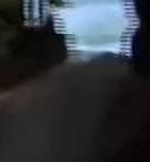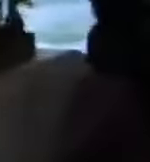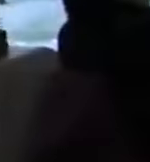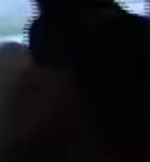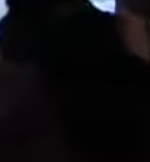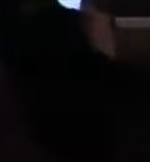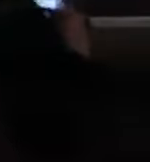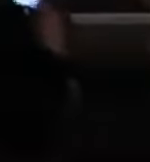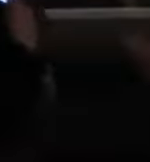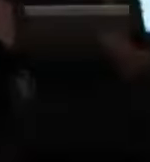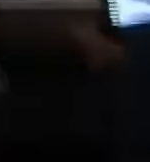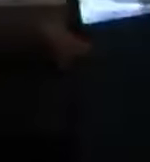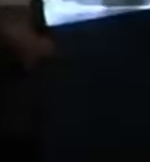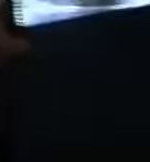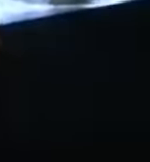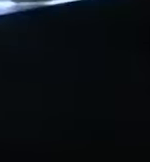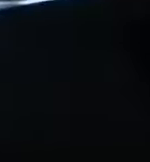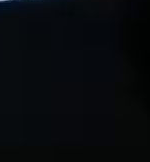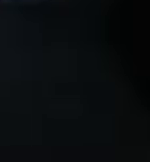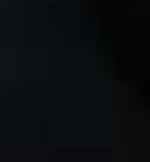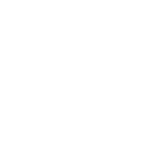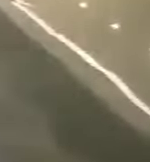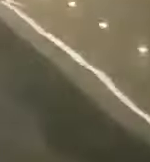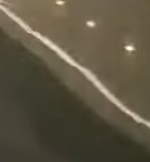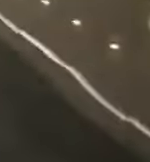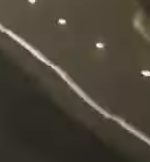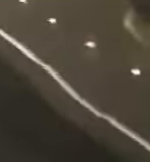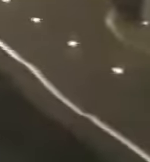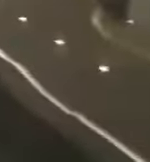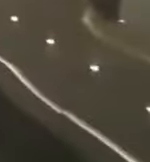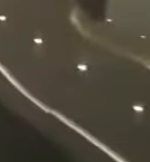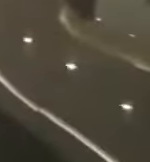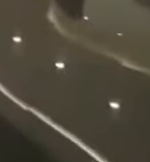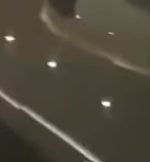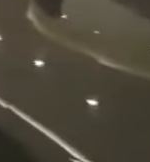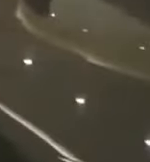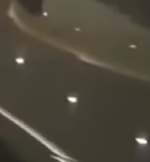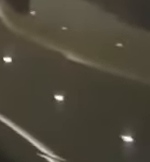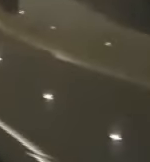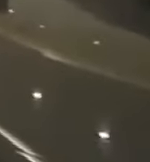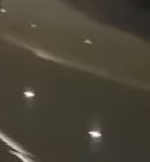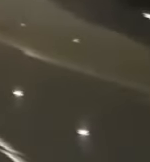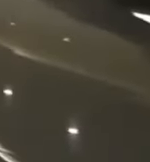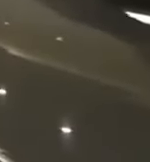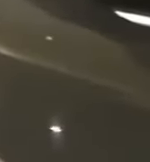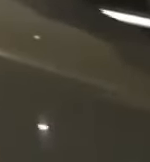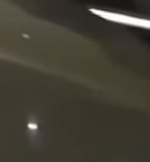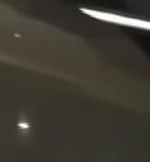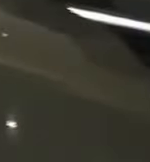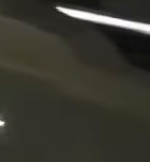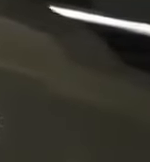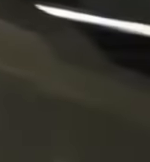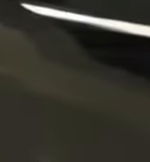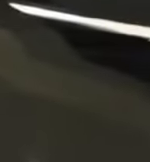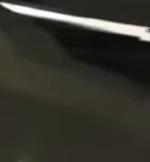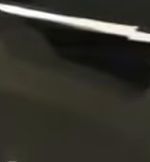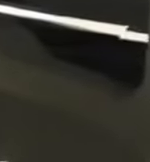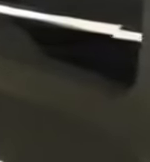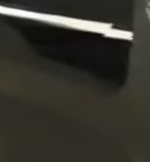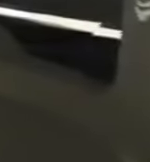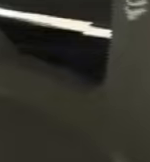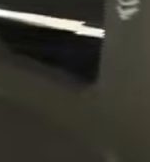compañía creada en 1987 ha perdido su liderazgo en el mercado de los teléfonos móviles, pero estas instalaciones